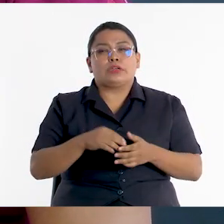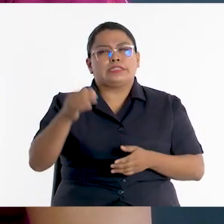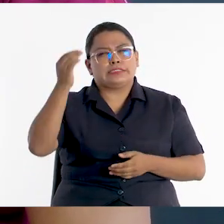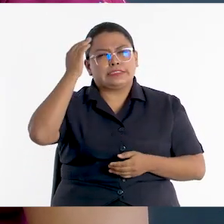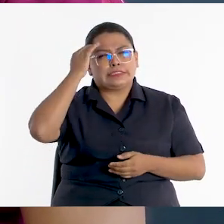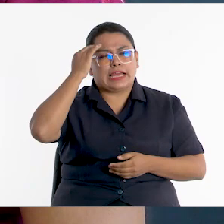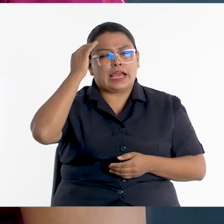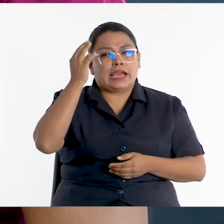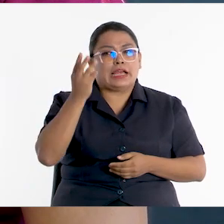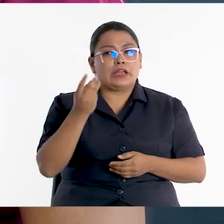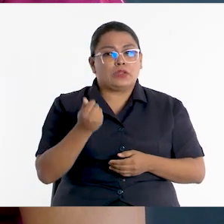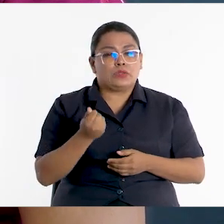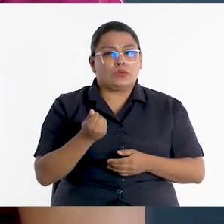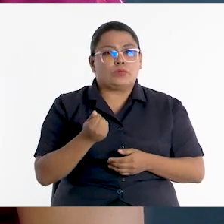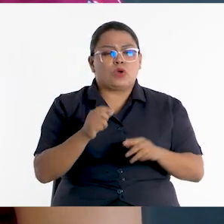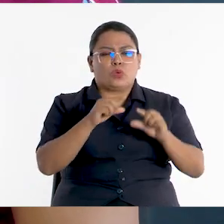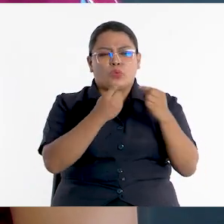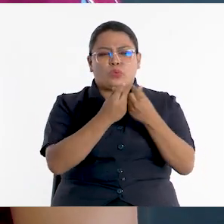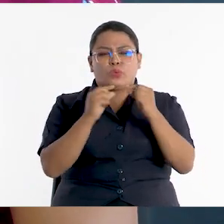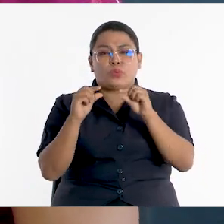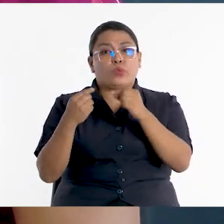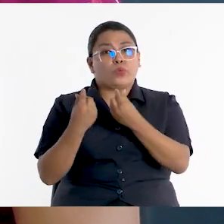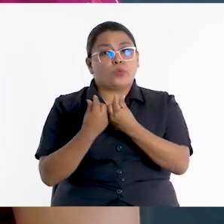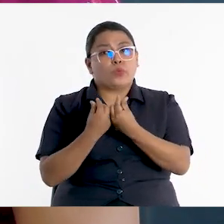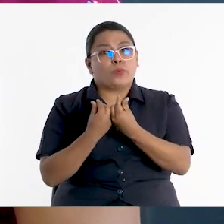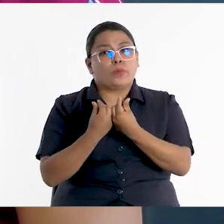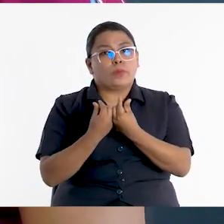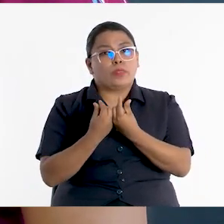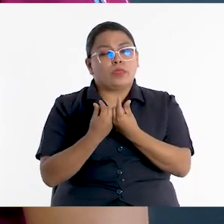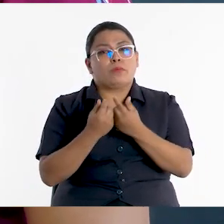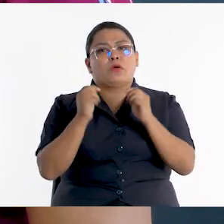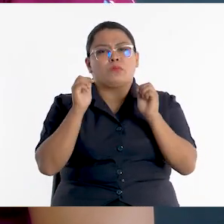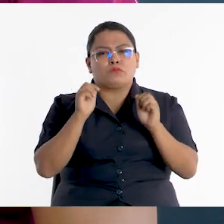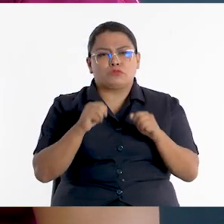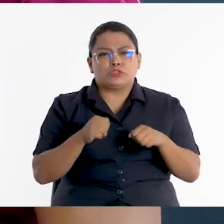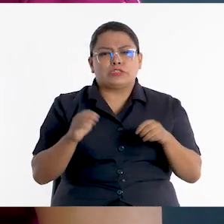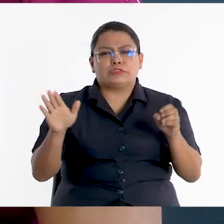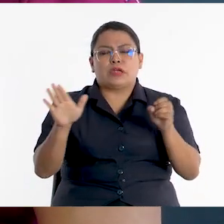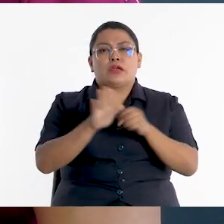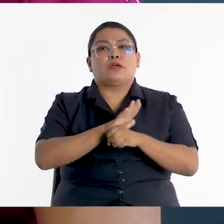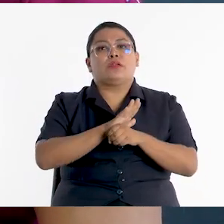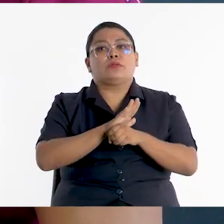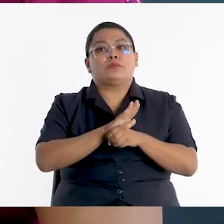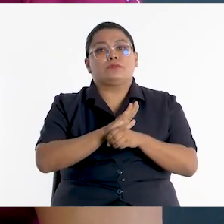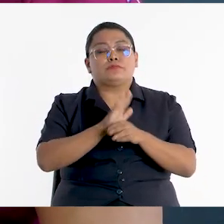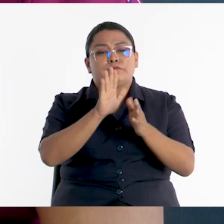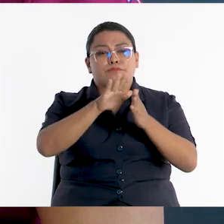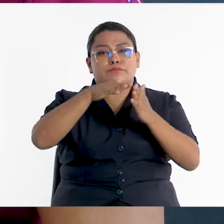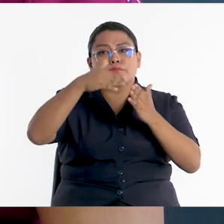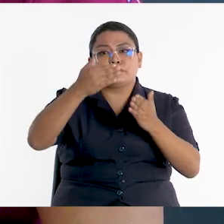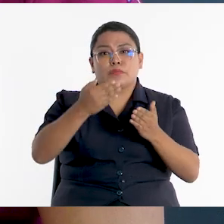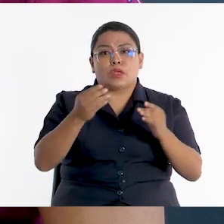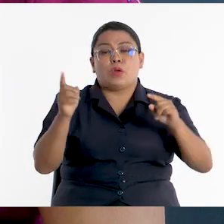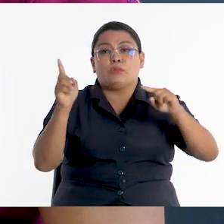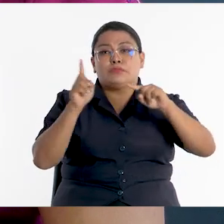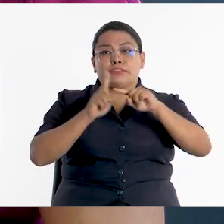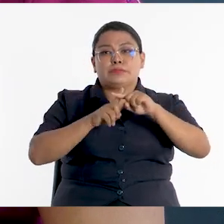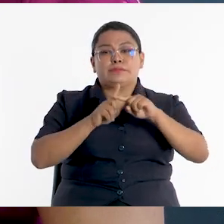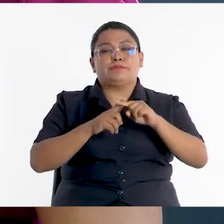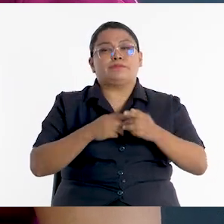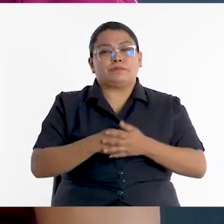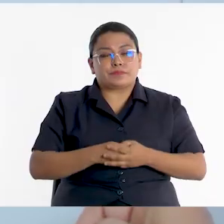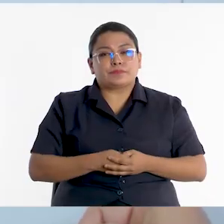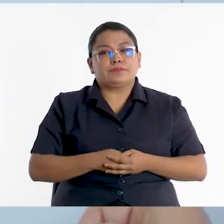unidad, y conozco la cantidad de grupos, para obtener el total, planteo